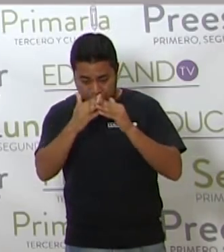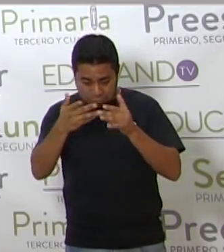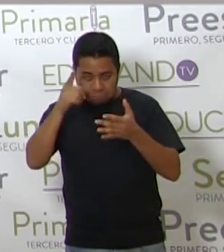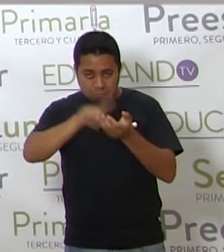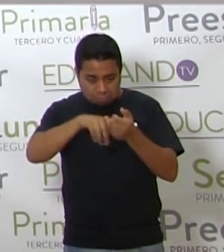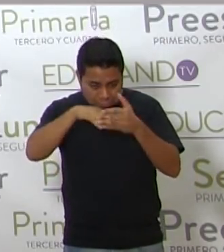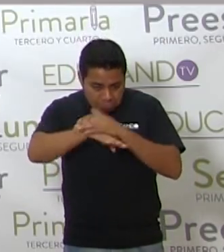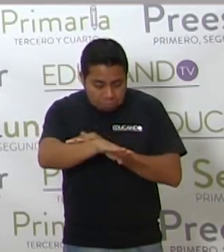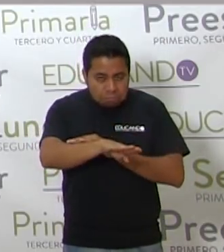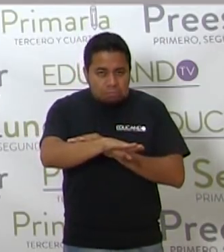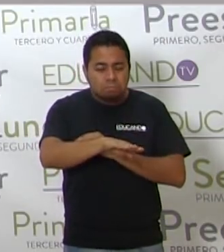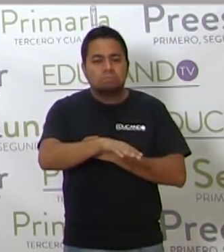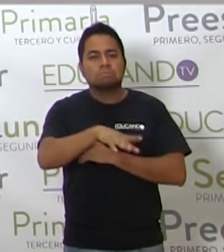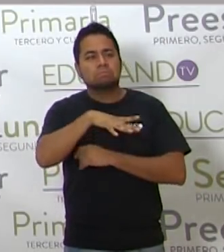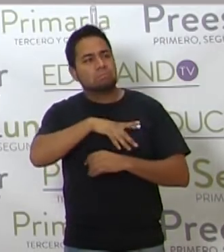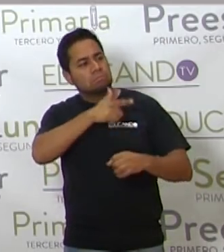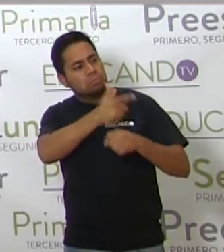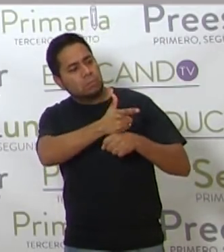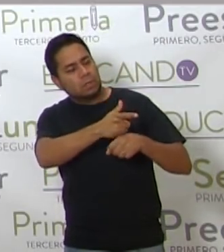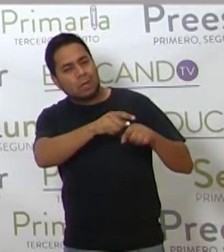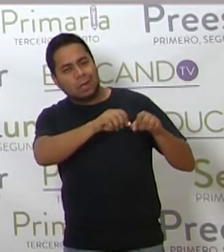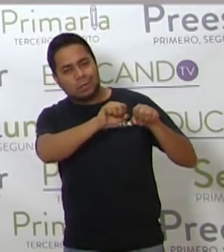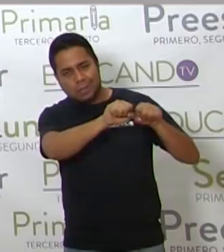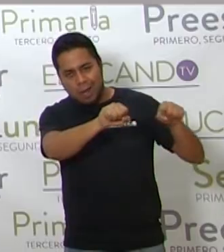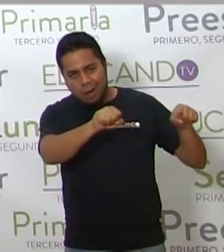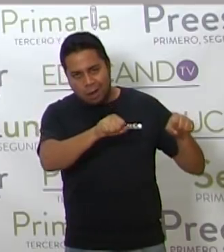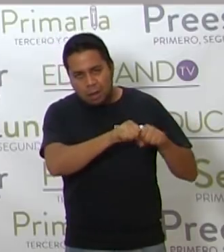que se distingue la sala